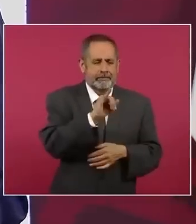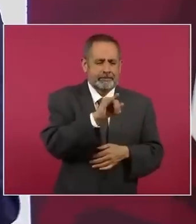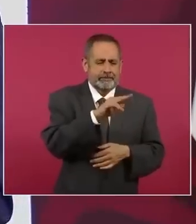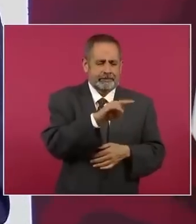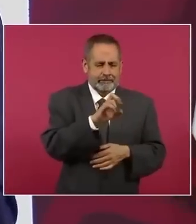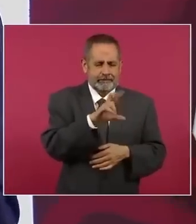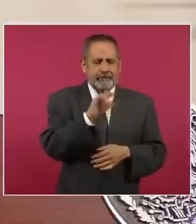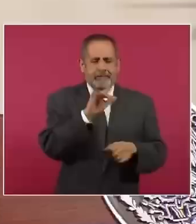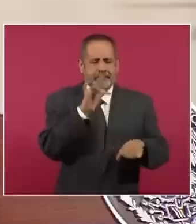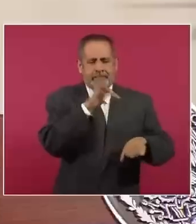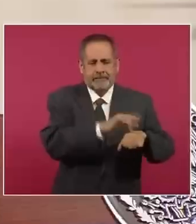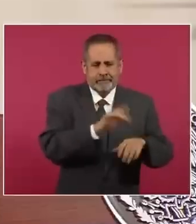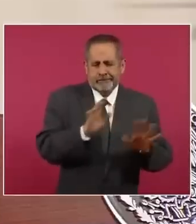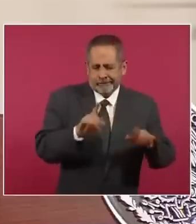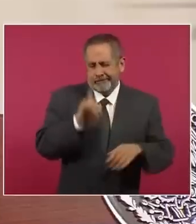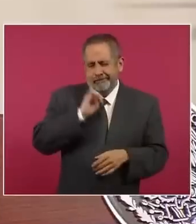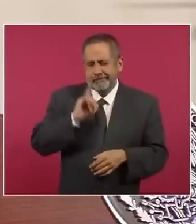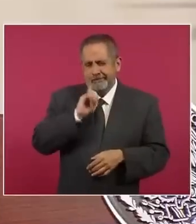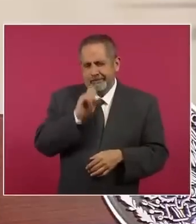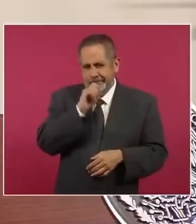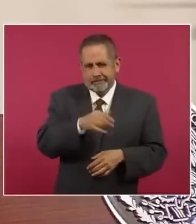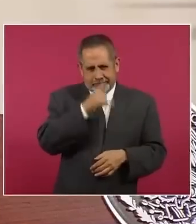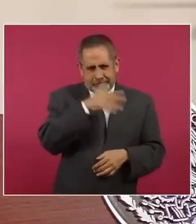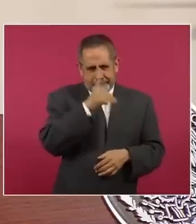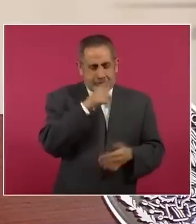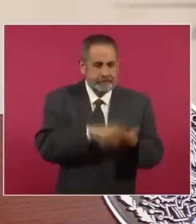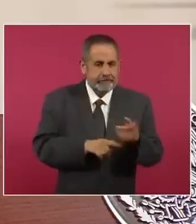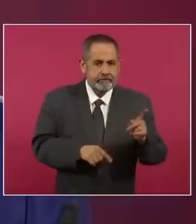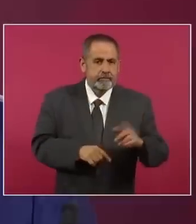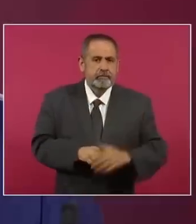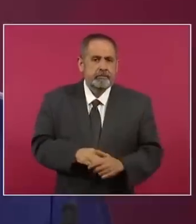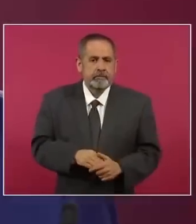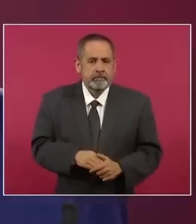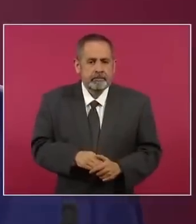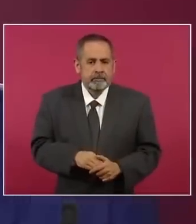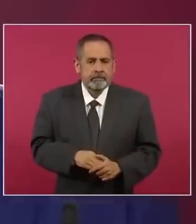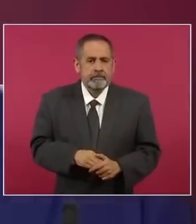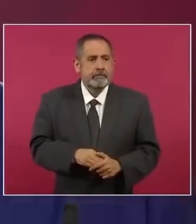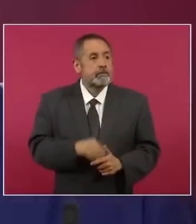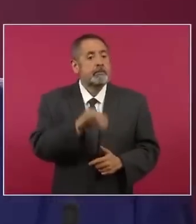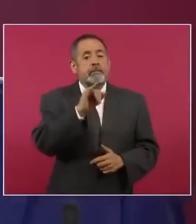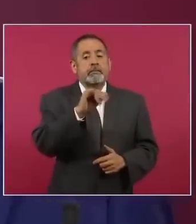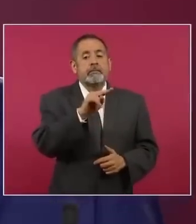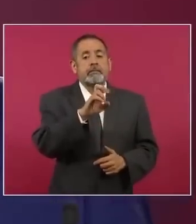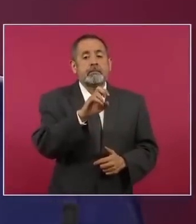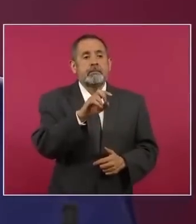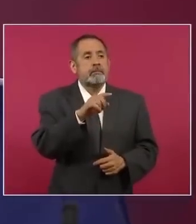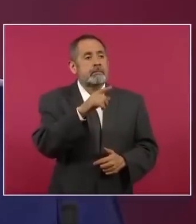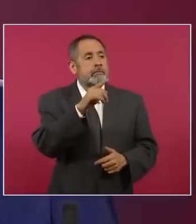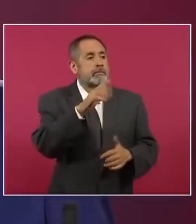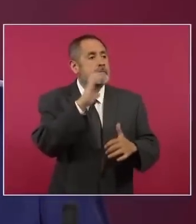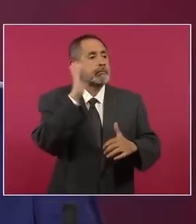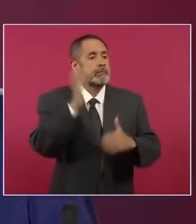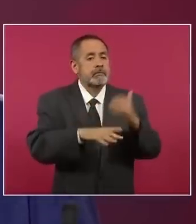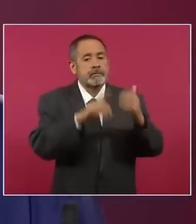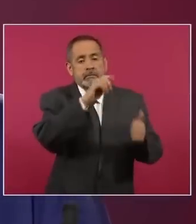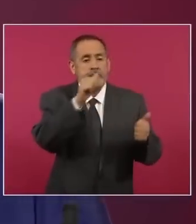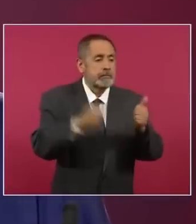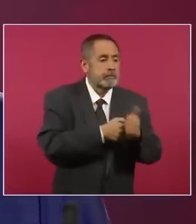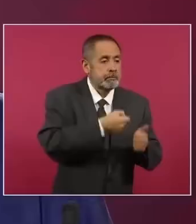¿no? Y terminó el del INE trabajando de